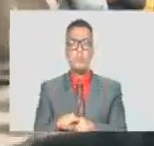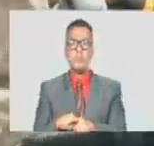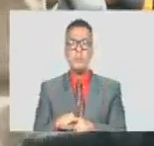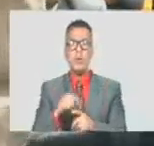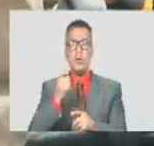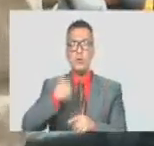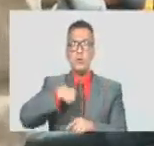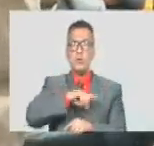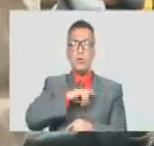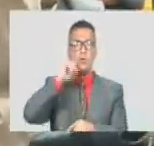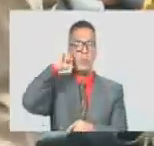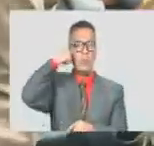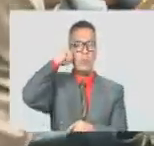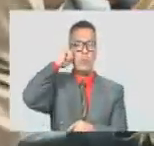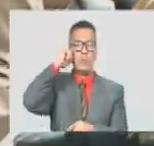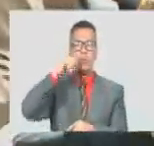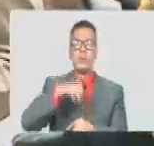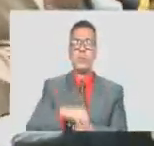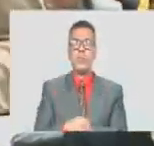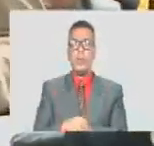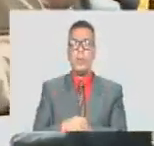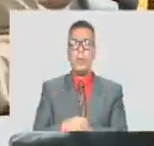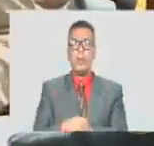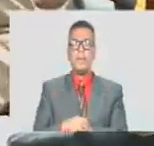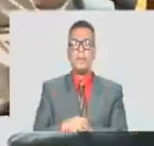Debemos recordar que